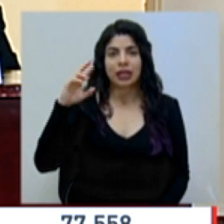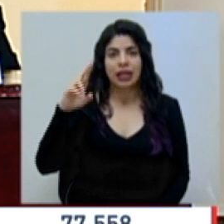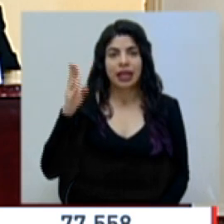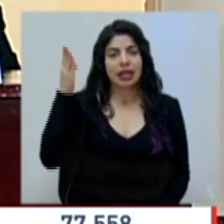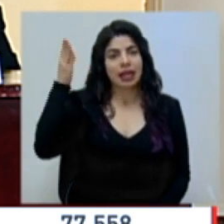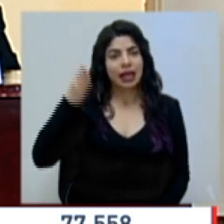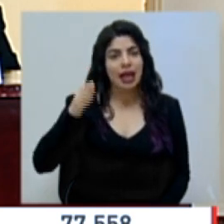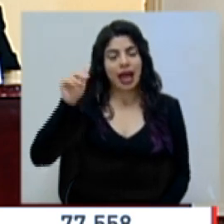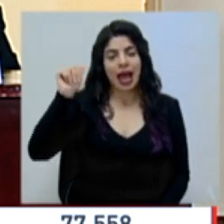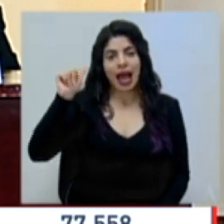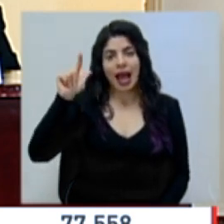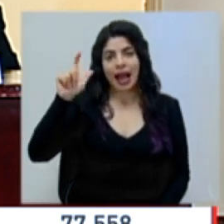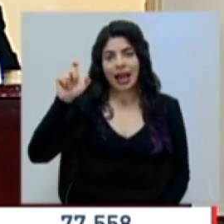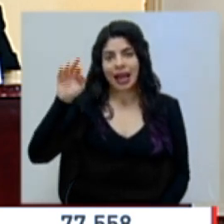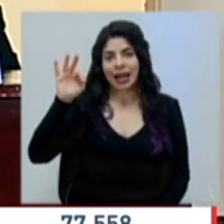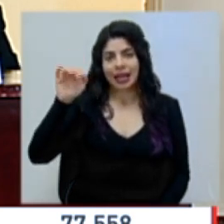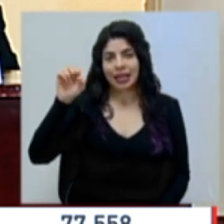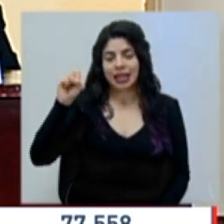presidencia.go.cr/alertas. Repetimos,